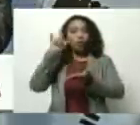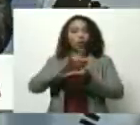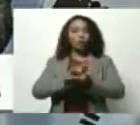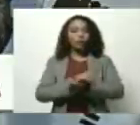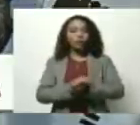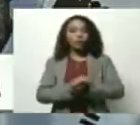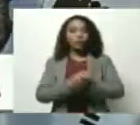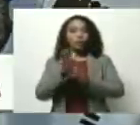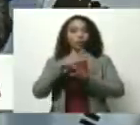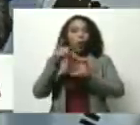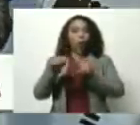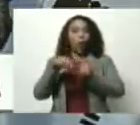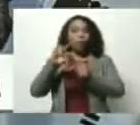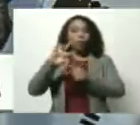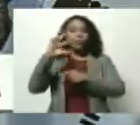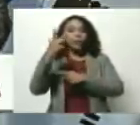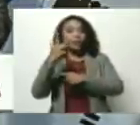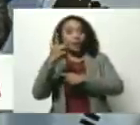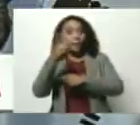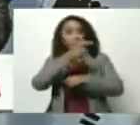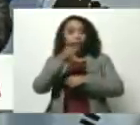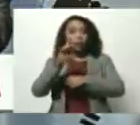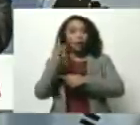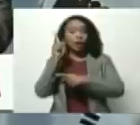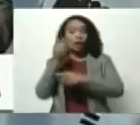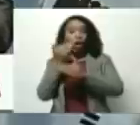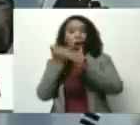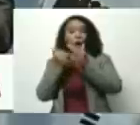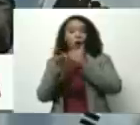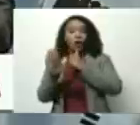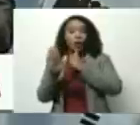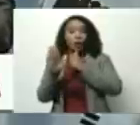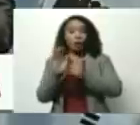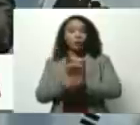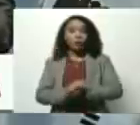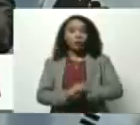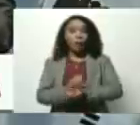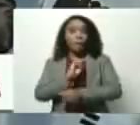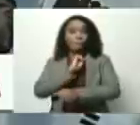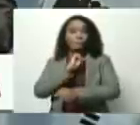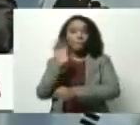Lo compartió con un tercero a través de un correo electrónico,